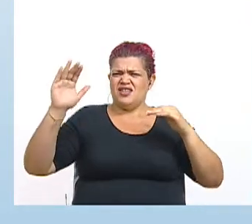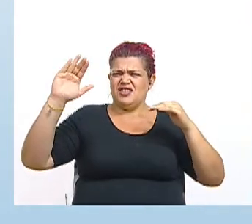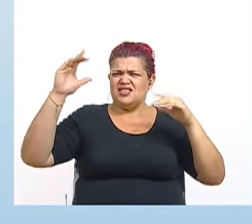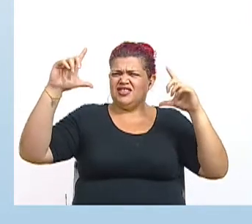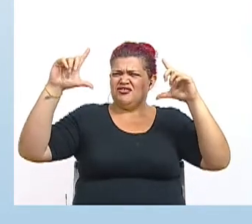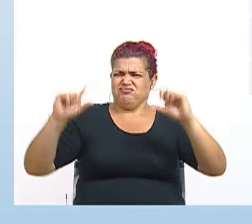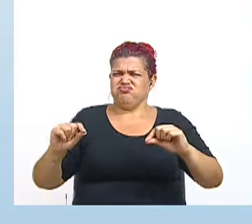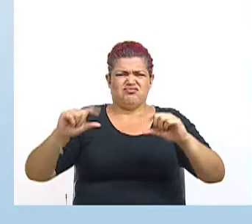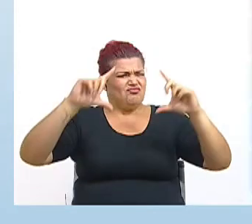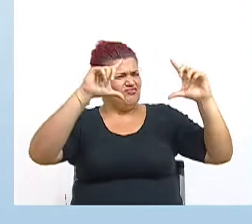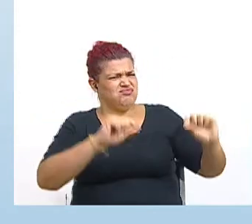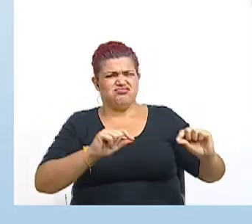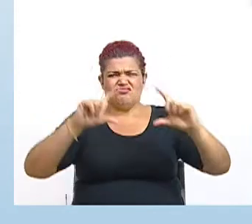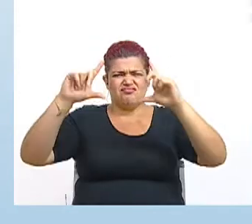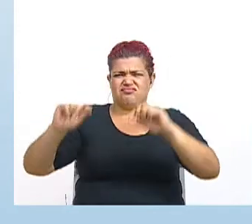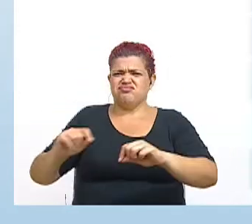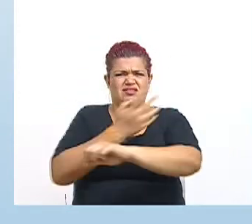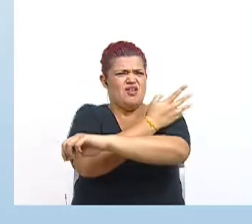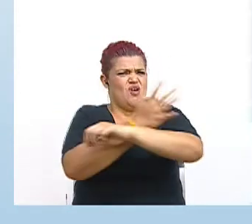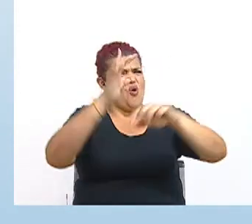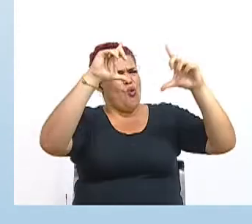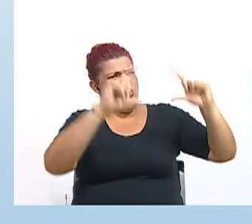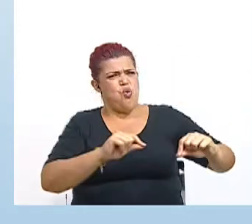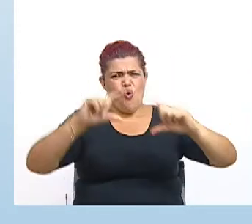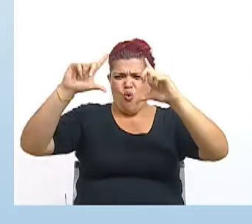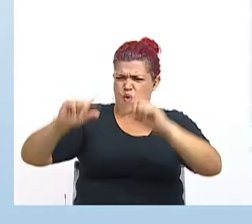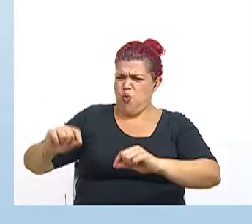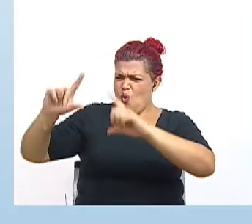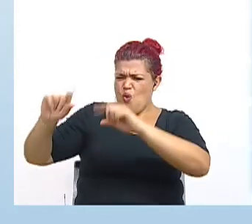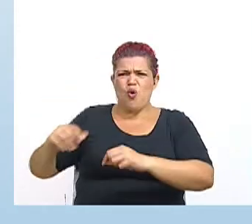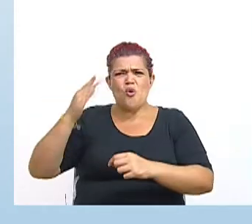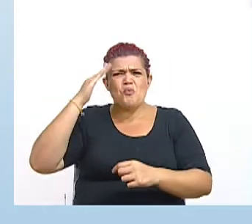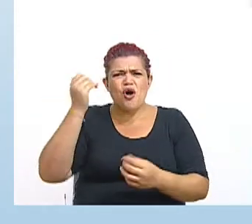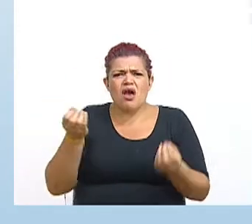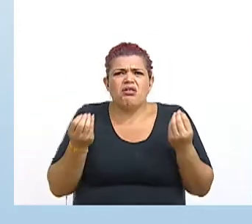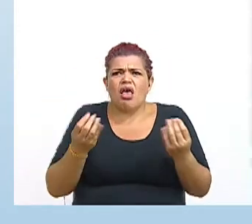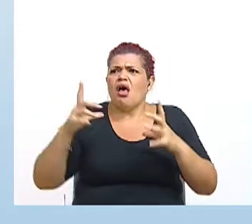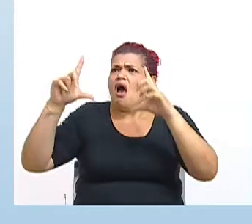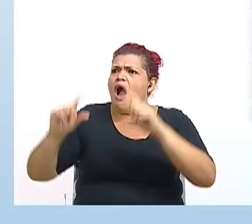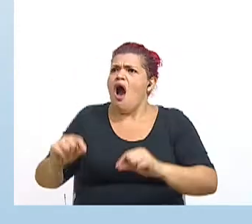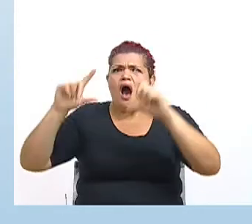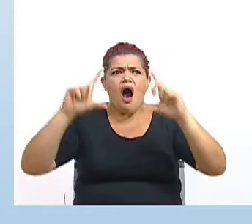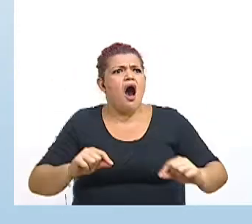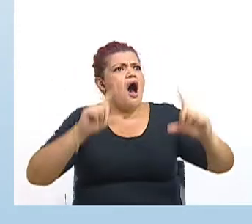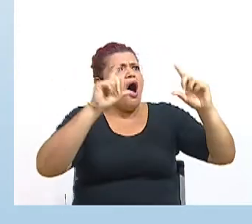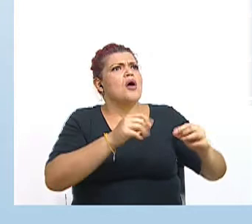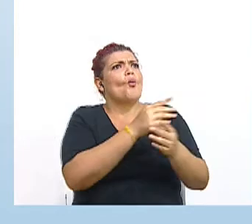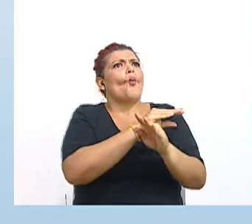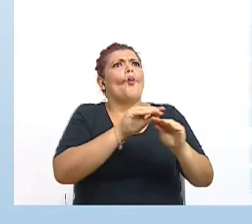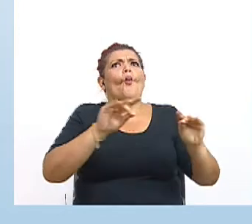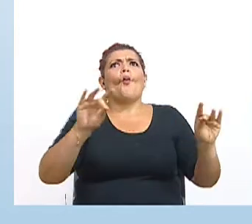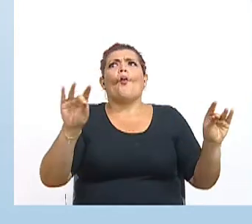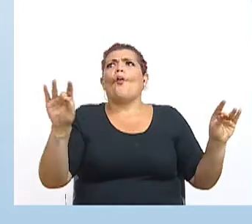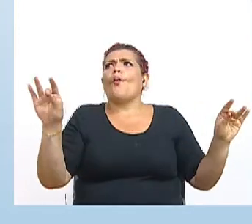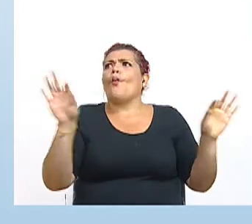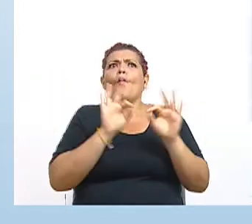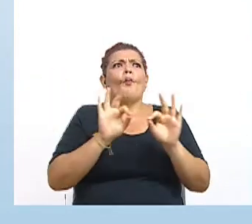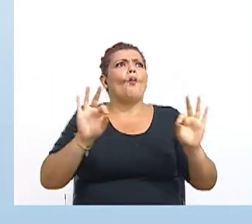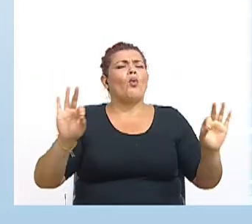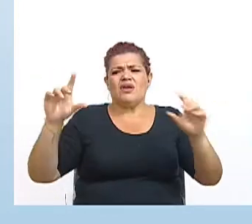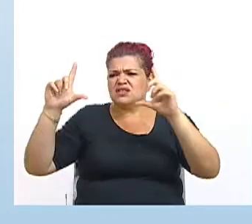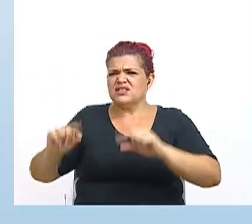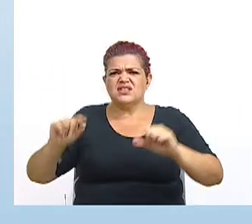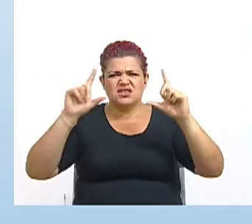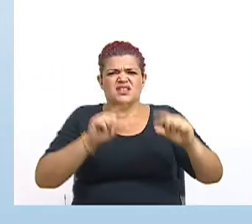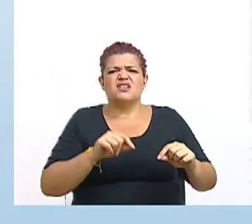Preguntémonos, ¿a qué se debe ese aumento? Y es que la semana anterior, como todos ustedes recordarán, valoramos el concepto de